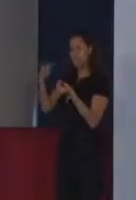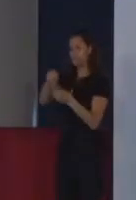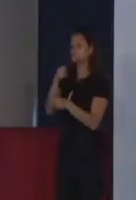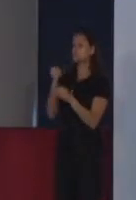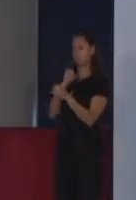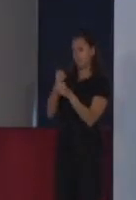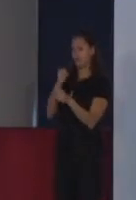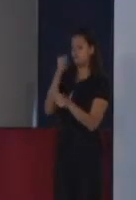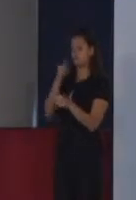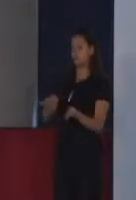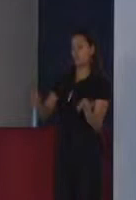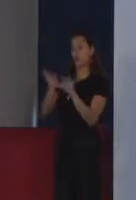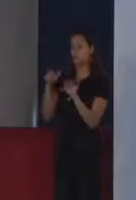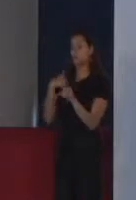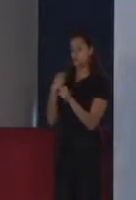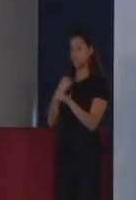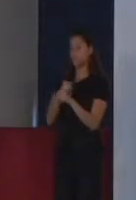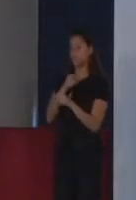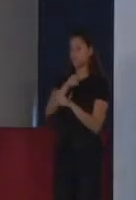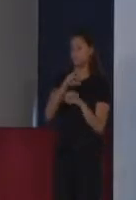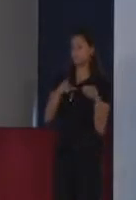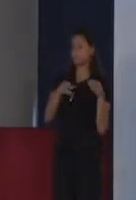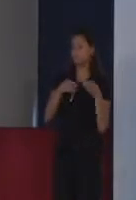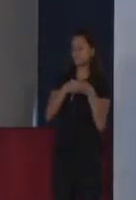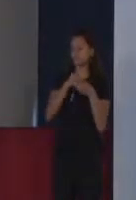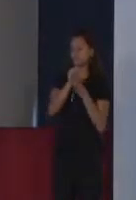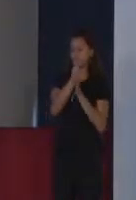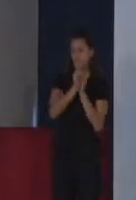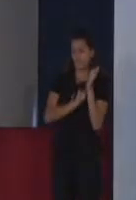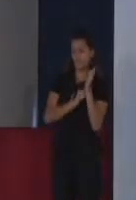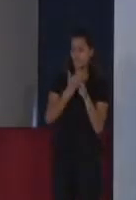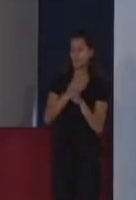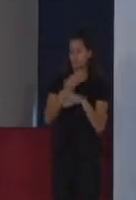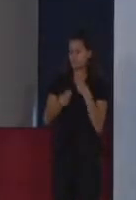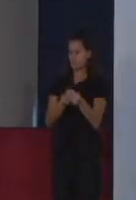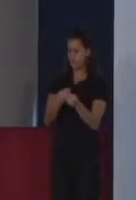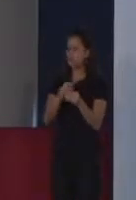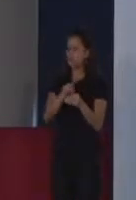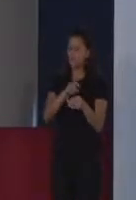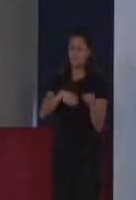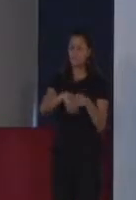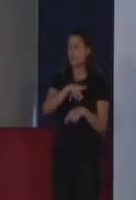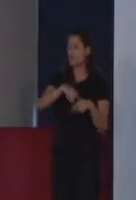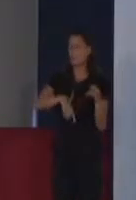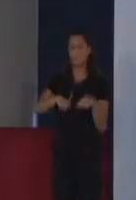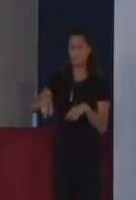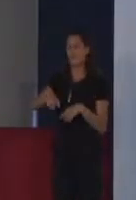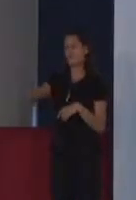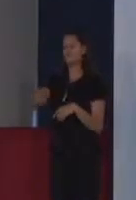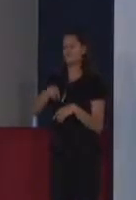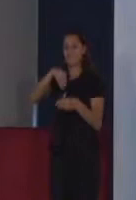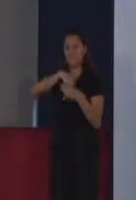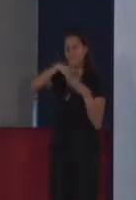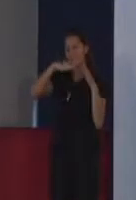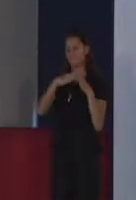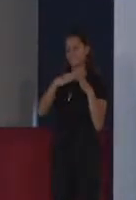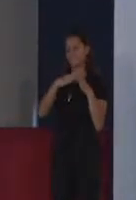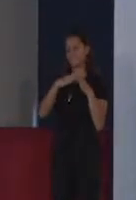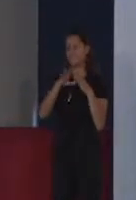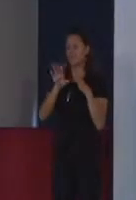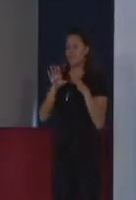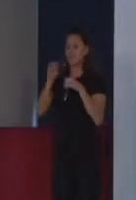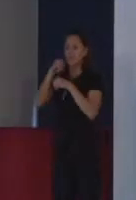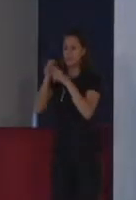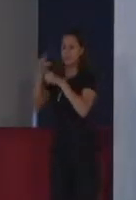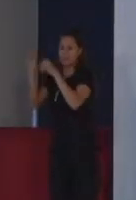por lo menos trabajé con un programa que se hizo precisamente con población que no se podía desplazar, que permanecía en casa, y que cajas de